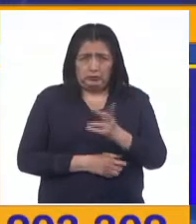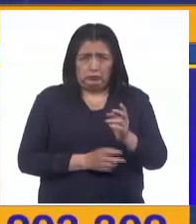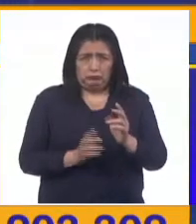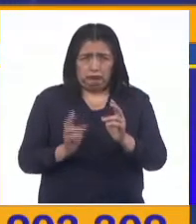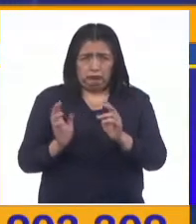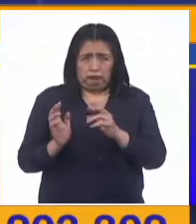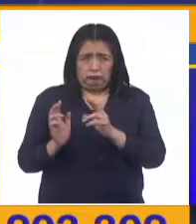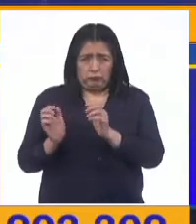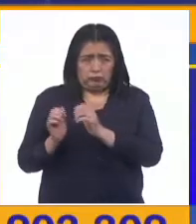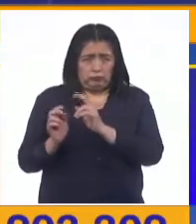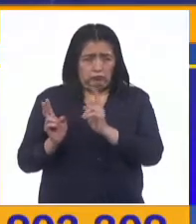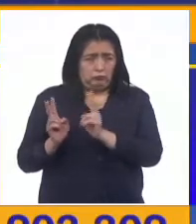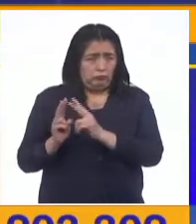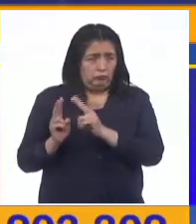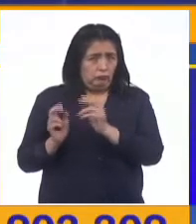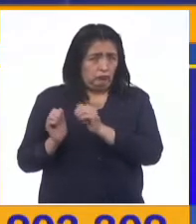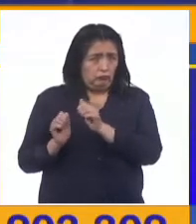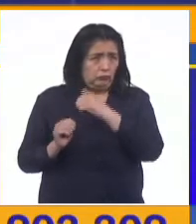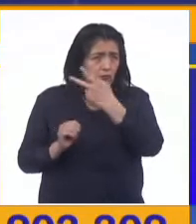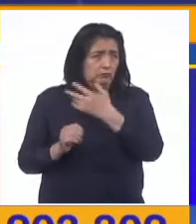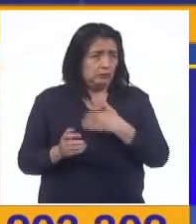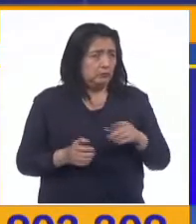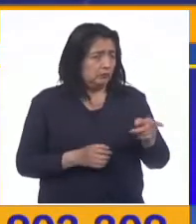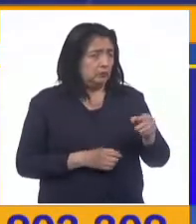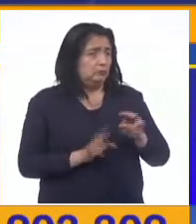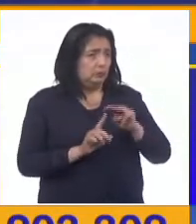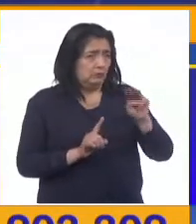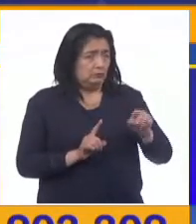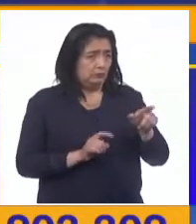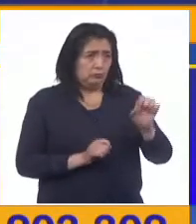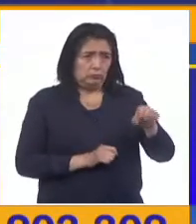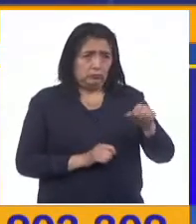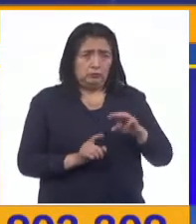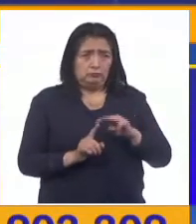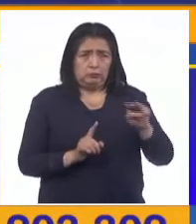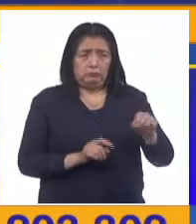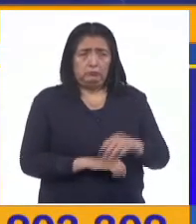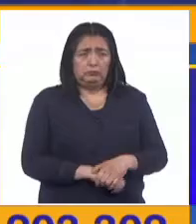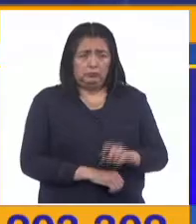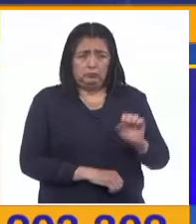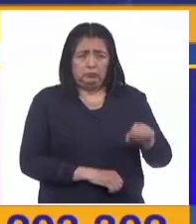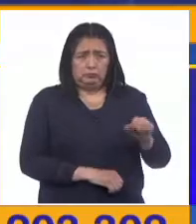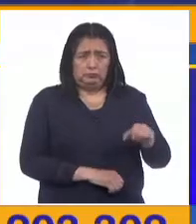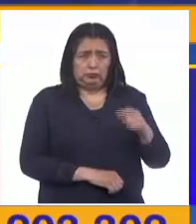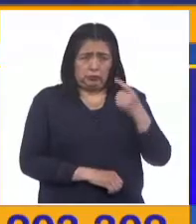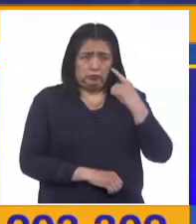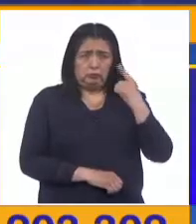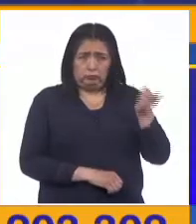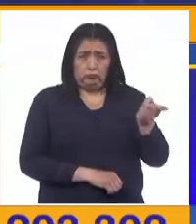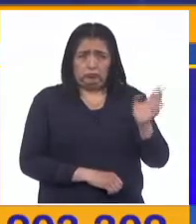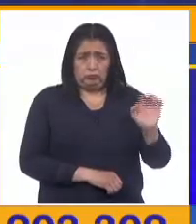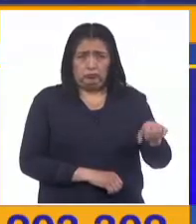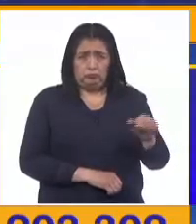la cuñada de Vizcarra? En Moquegua. En Moquegua. Así. En Moquegua lo conoce a